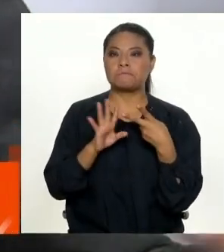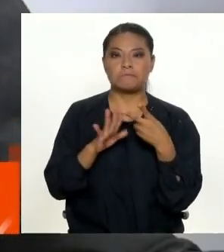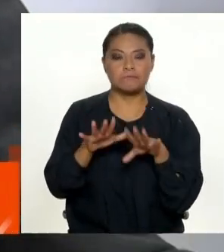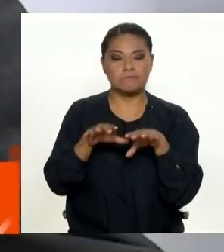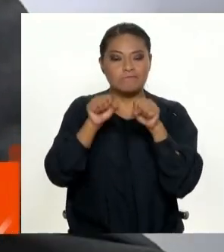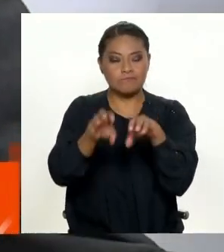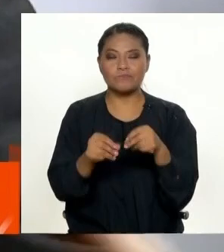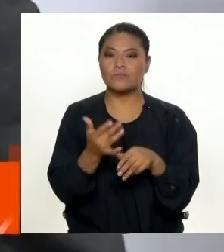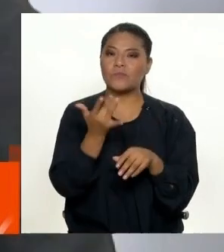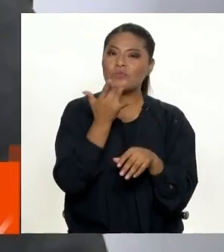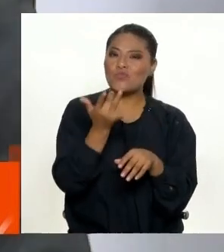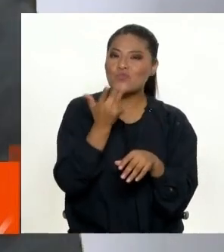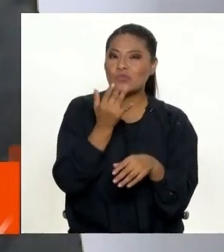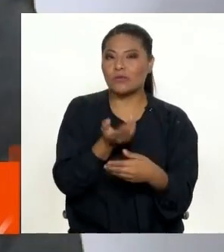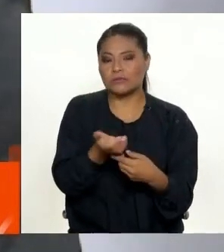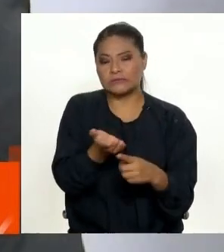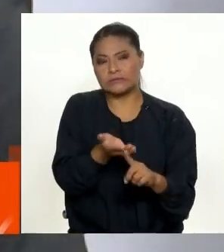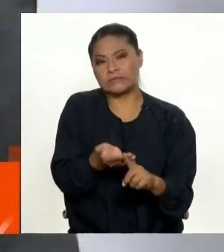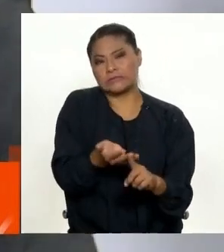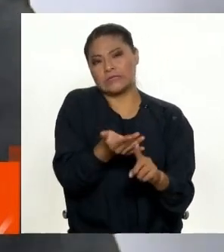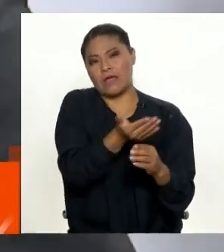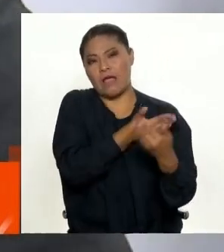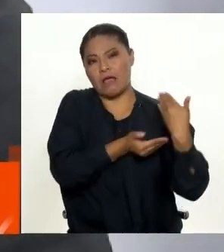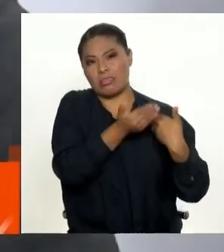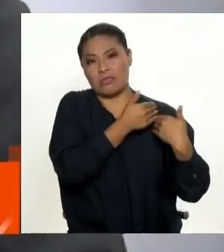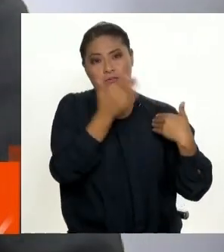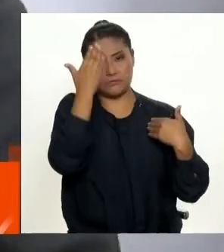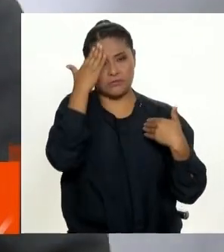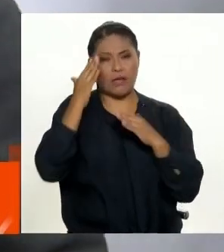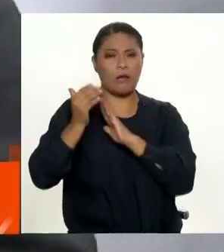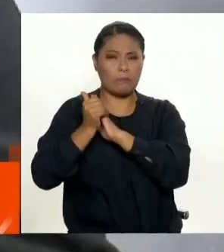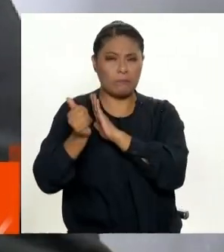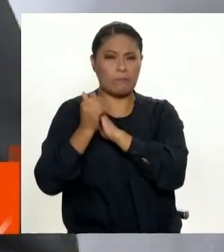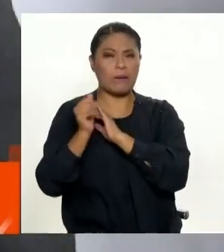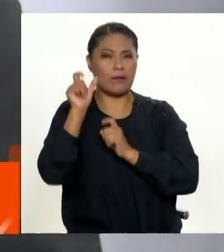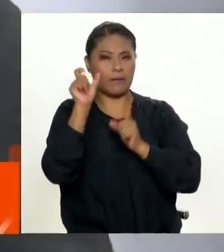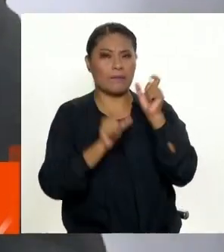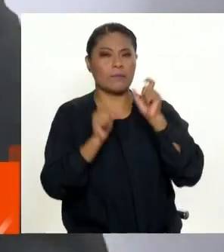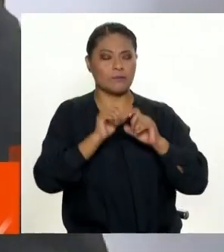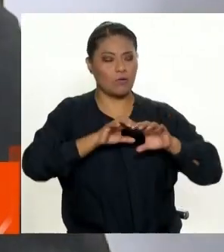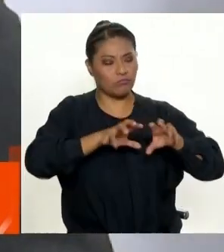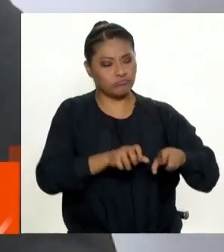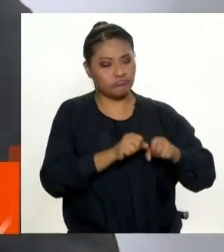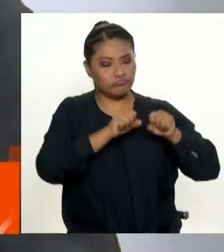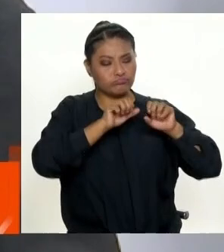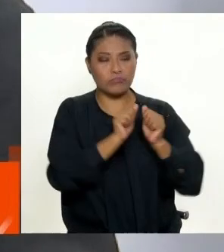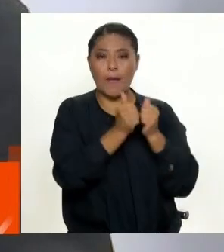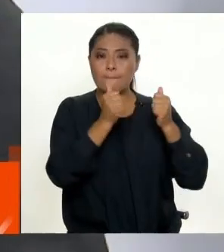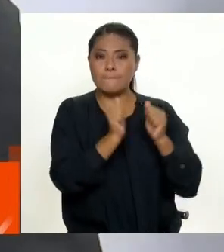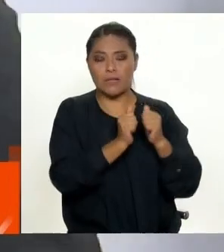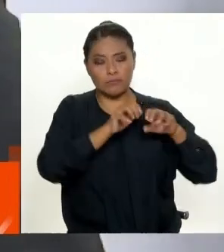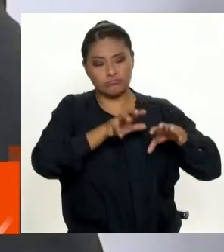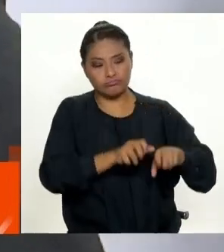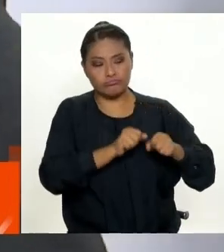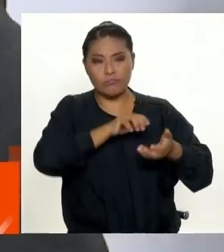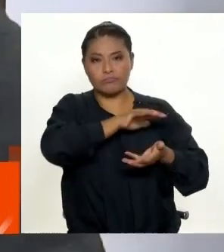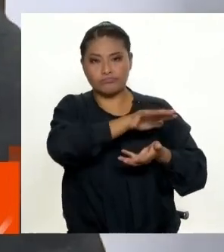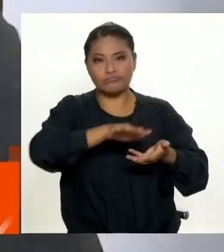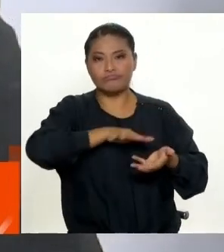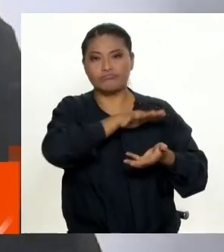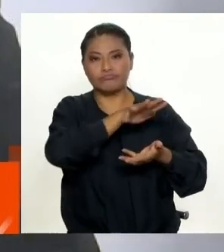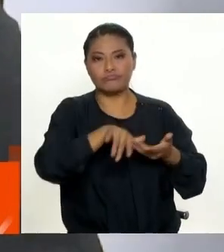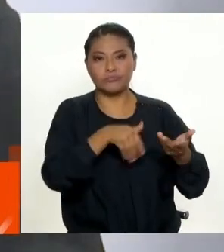saberes ancestrales, este saber hacer, que durante mucho tiempo muchas localidades han venido a través de sus generaciones